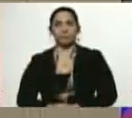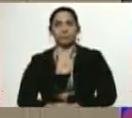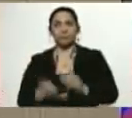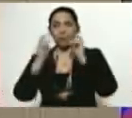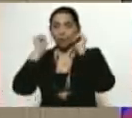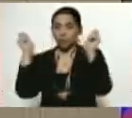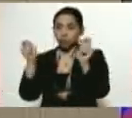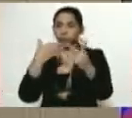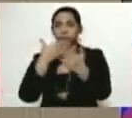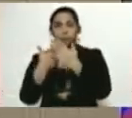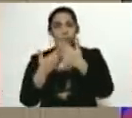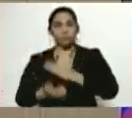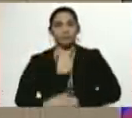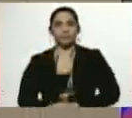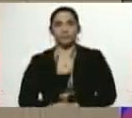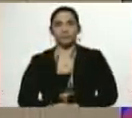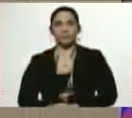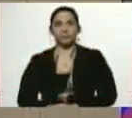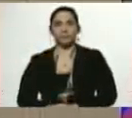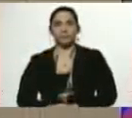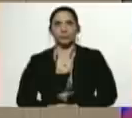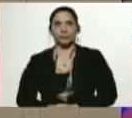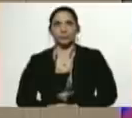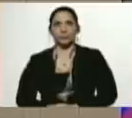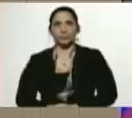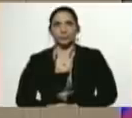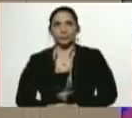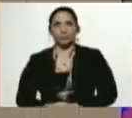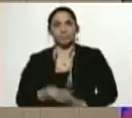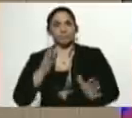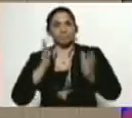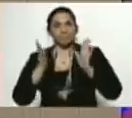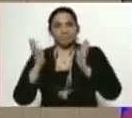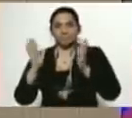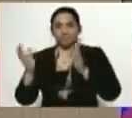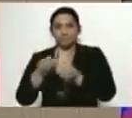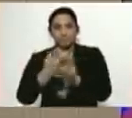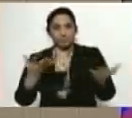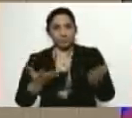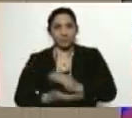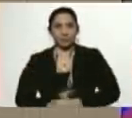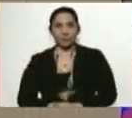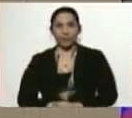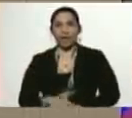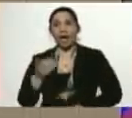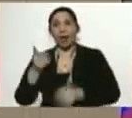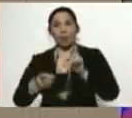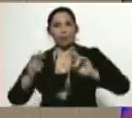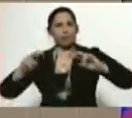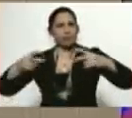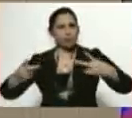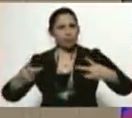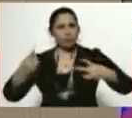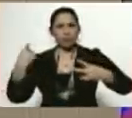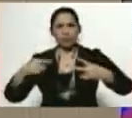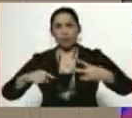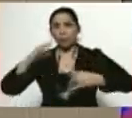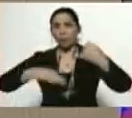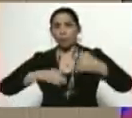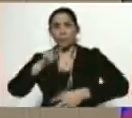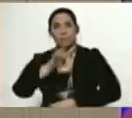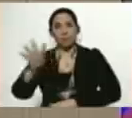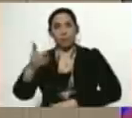permitir retirarme el tapaboca para conversar con ustedes de algunas de las novedades que tenemos en estas últimas 24